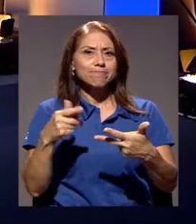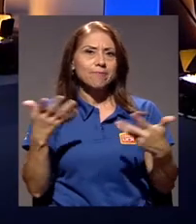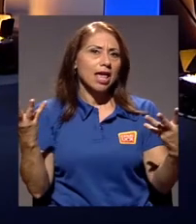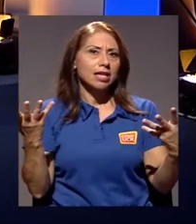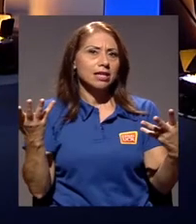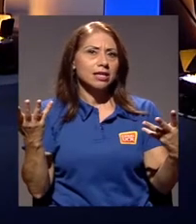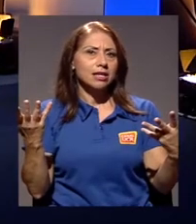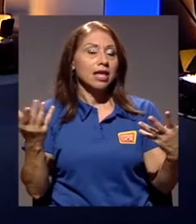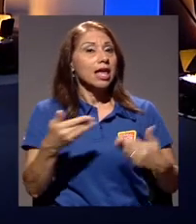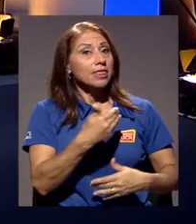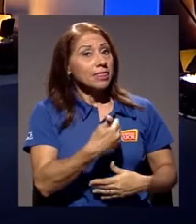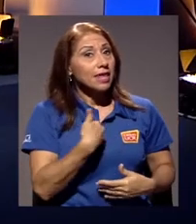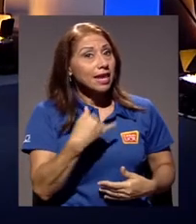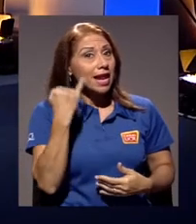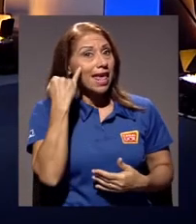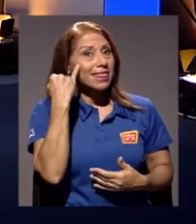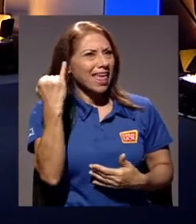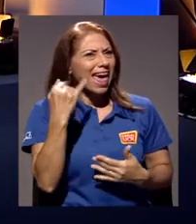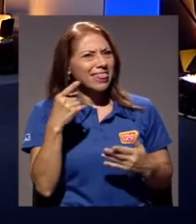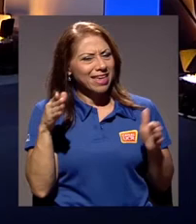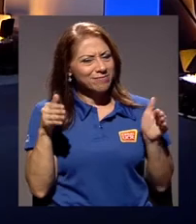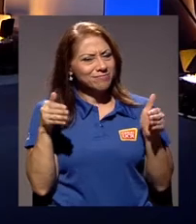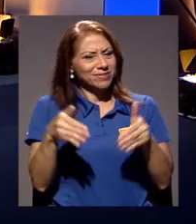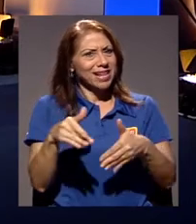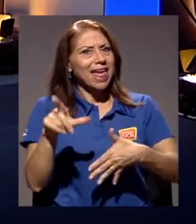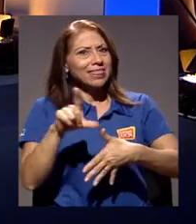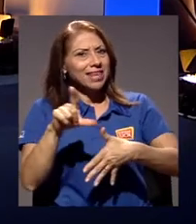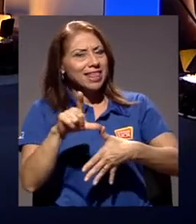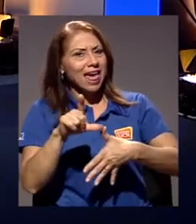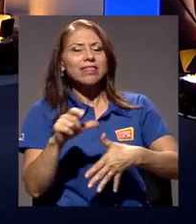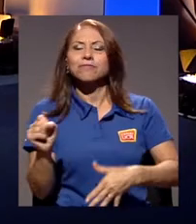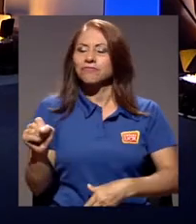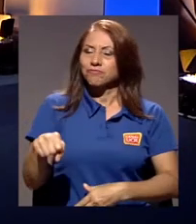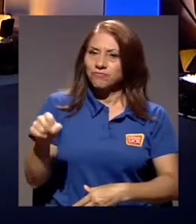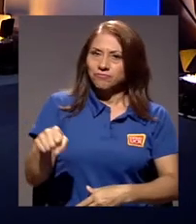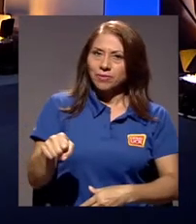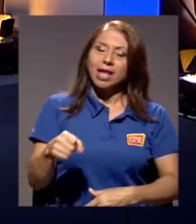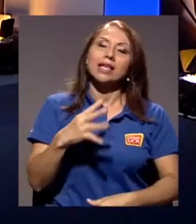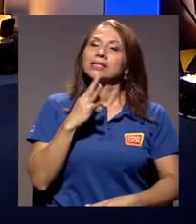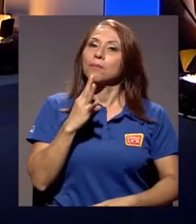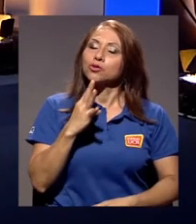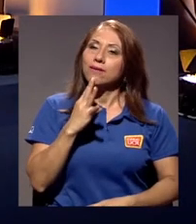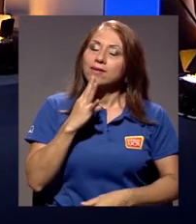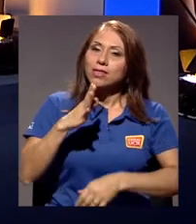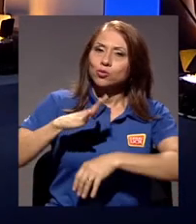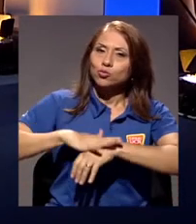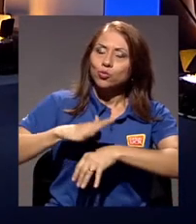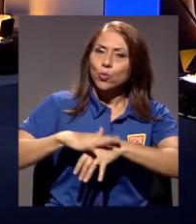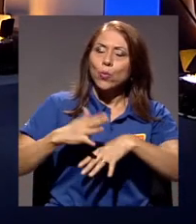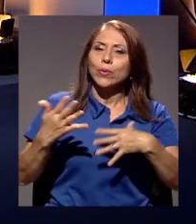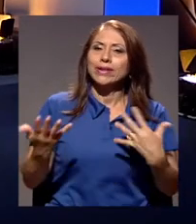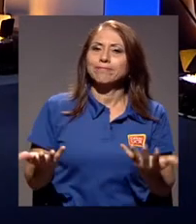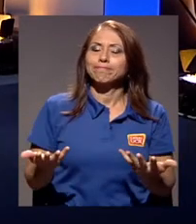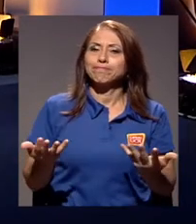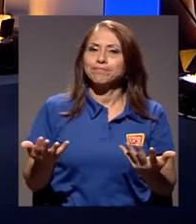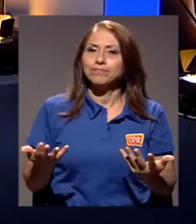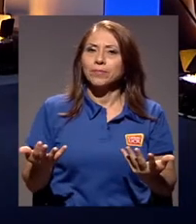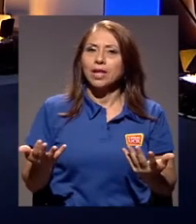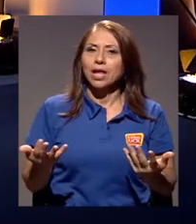tiene la gran de la latinidad de la latinidad estamos hablando de un mundo